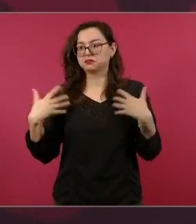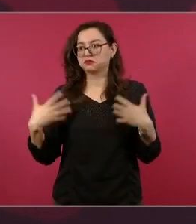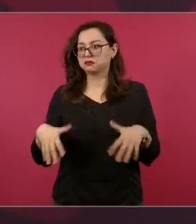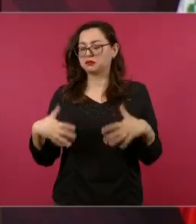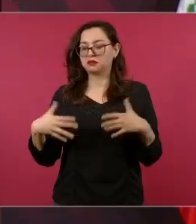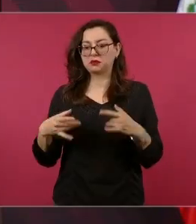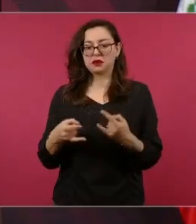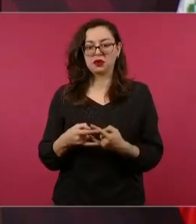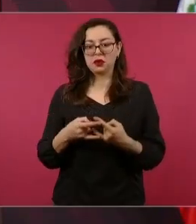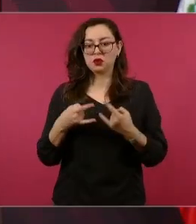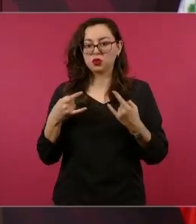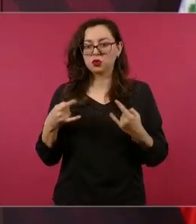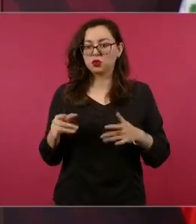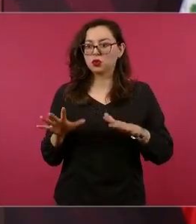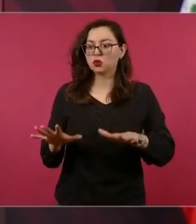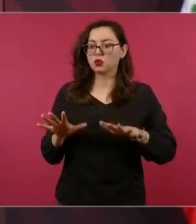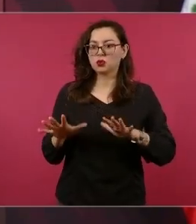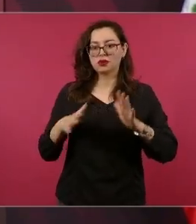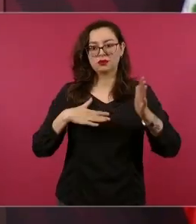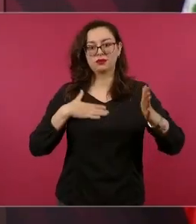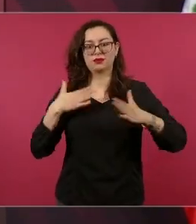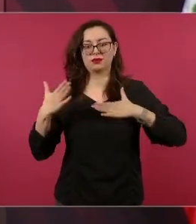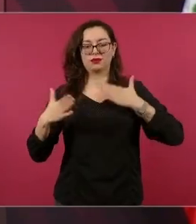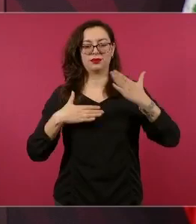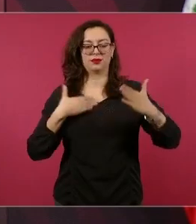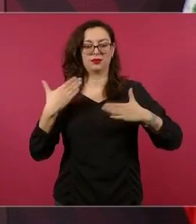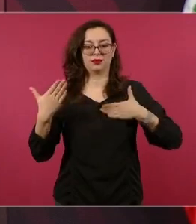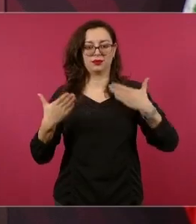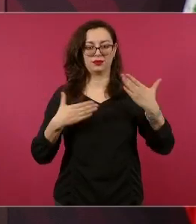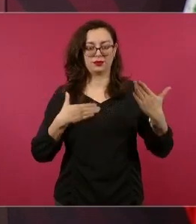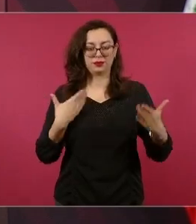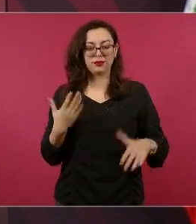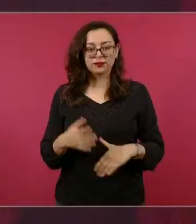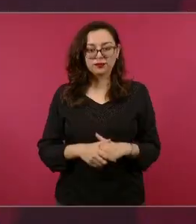estelares en la historia de nuestro país.